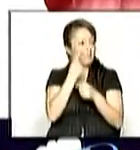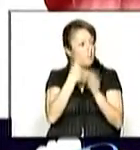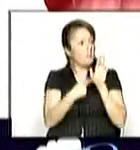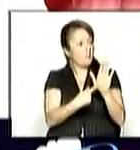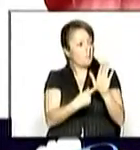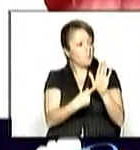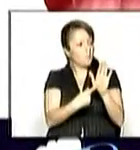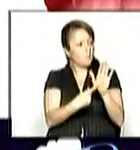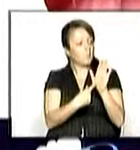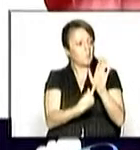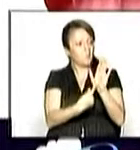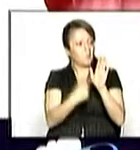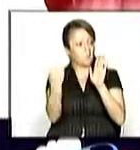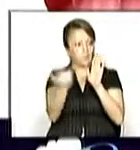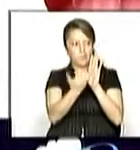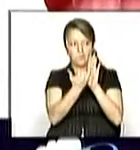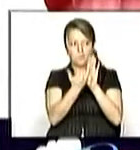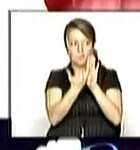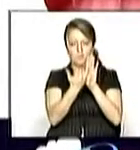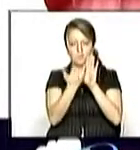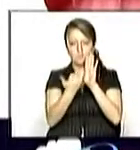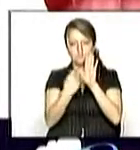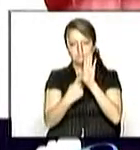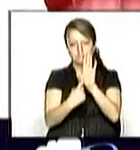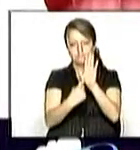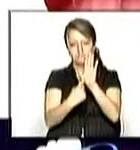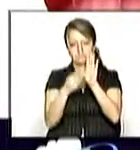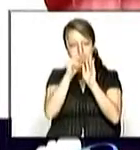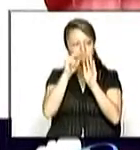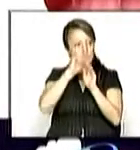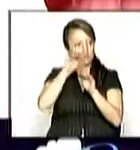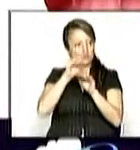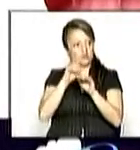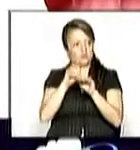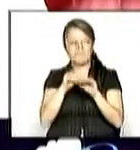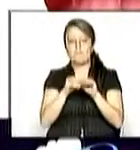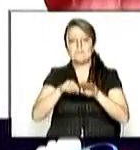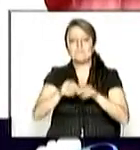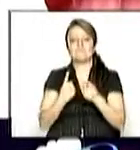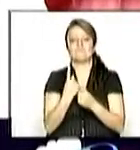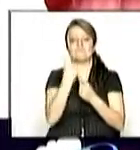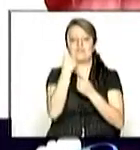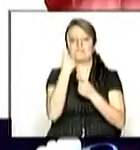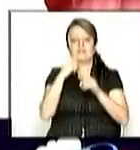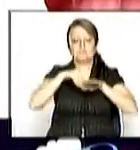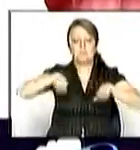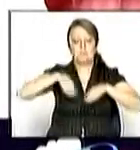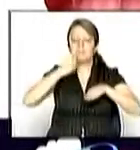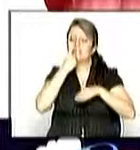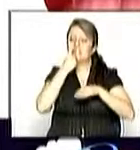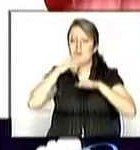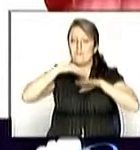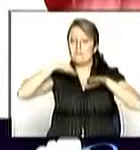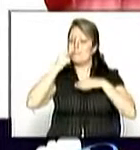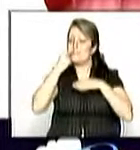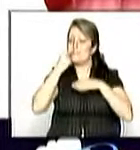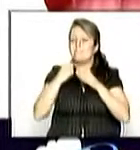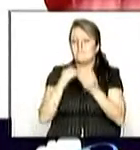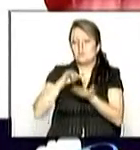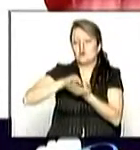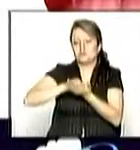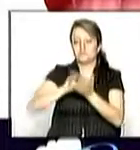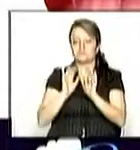algunas imágenes donde vemos las zonas edéntulas, la ausencia de dientes, que podría ser posterior o anterior, pero como